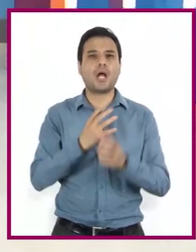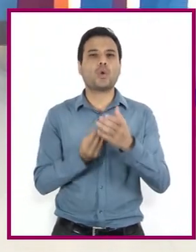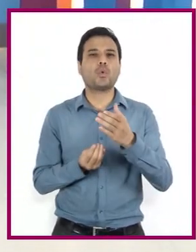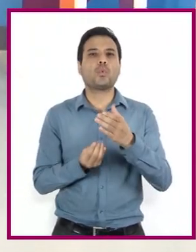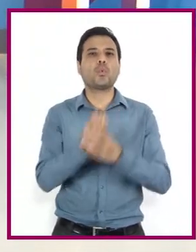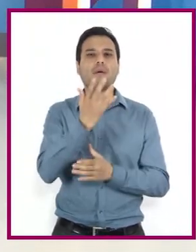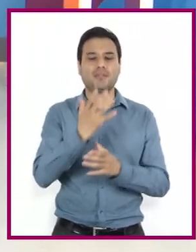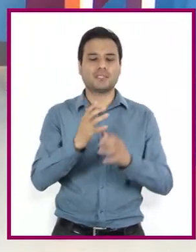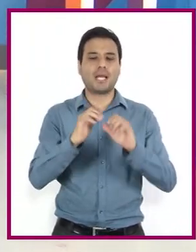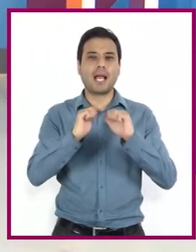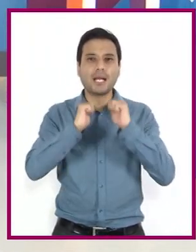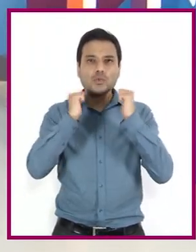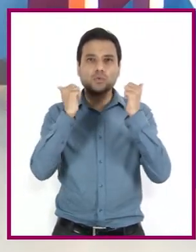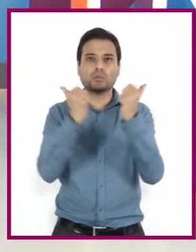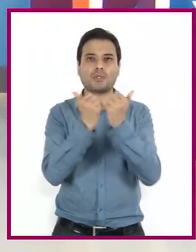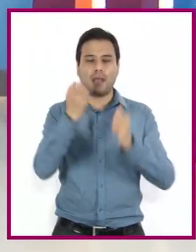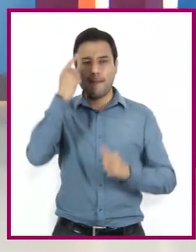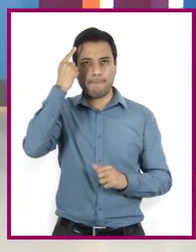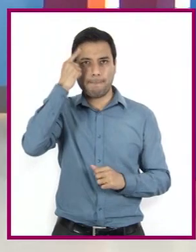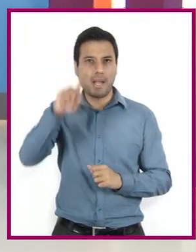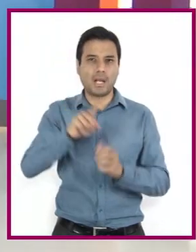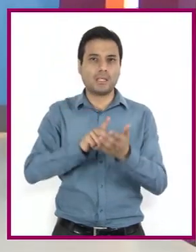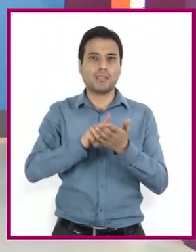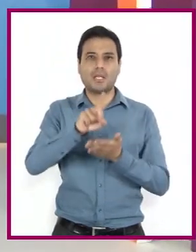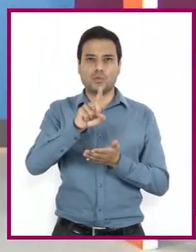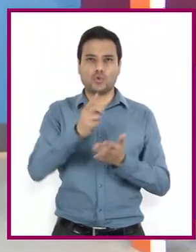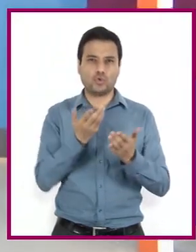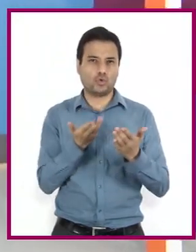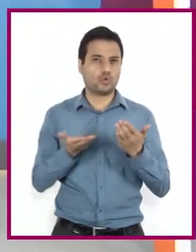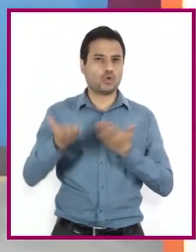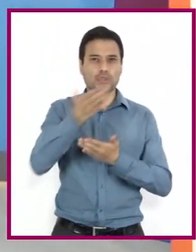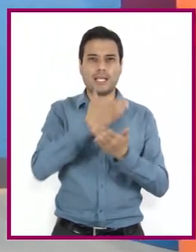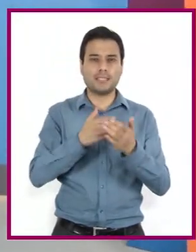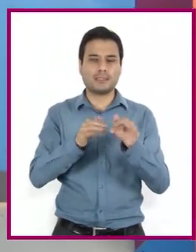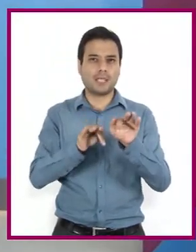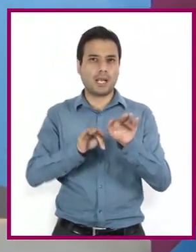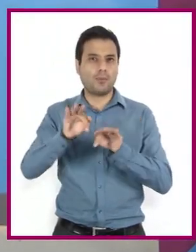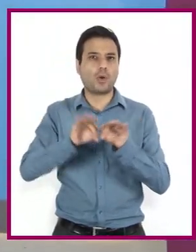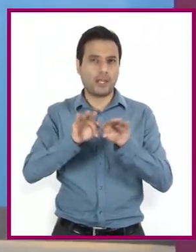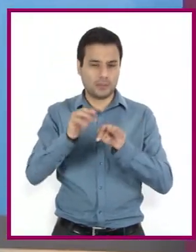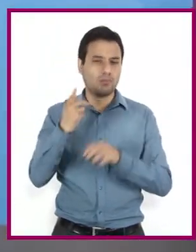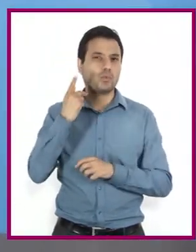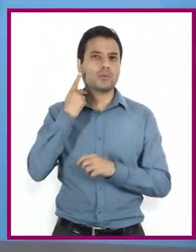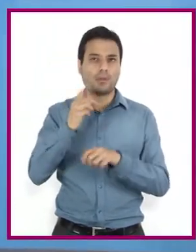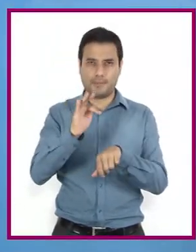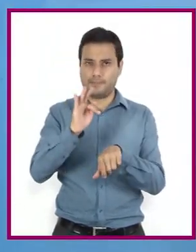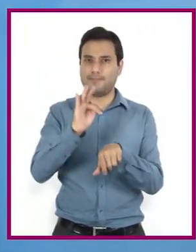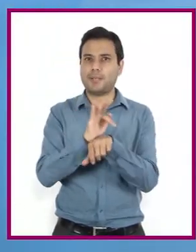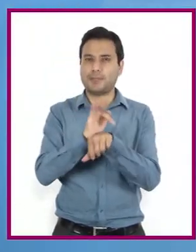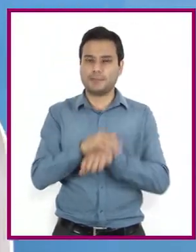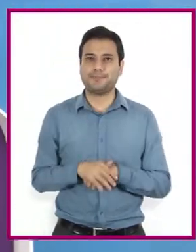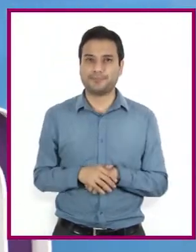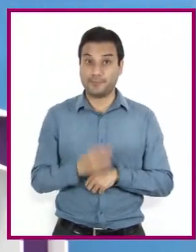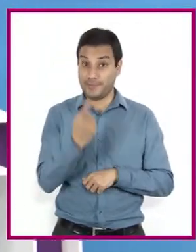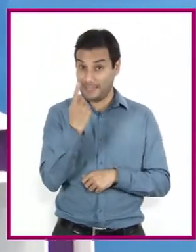diversas asociaciones para defender los derechos sociales, laborales y políticos.